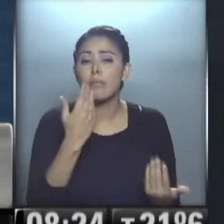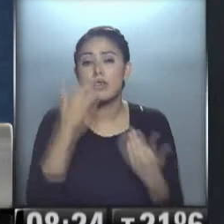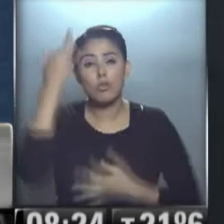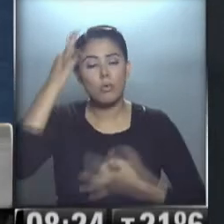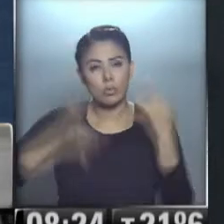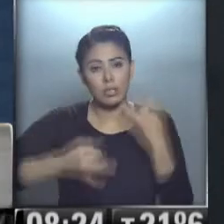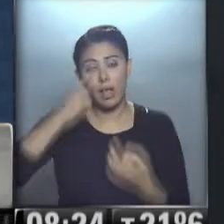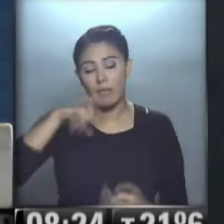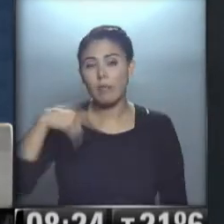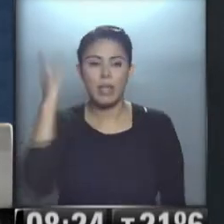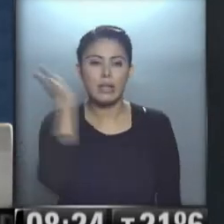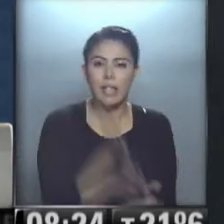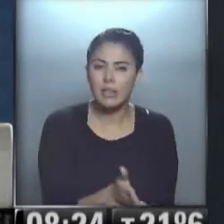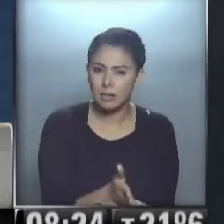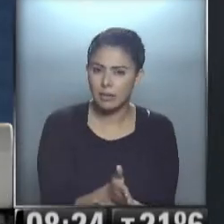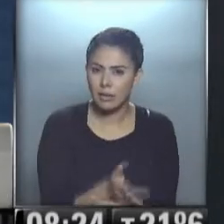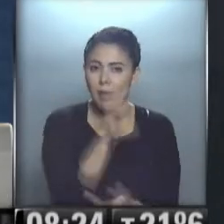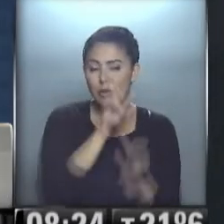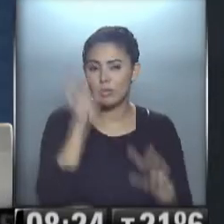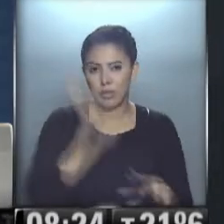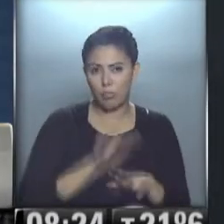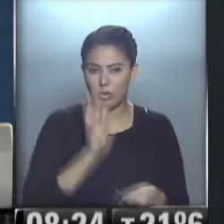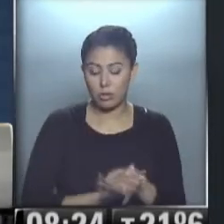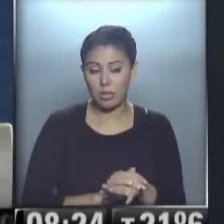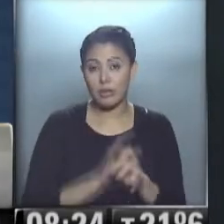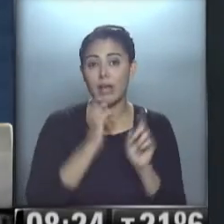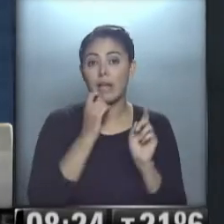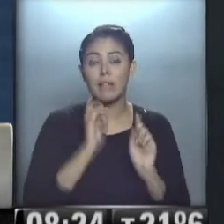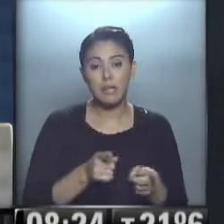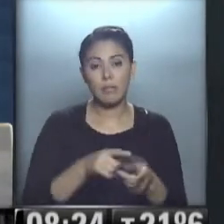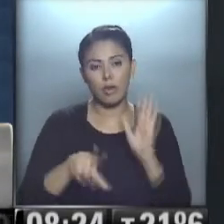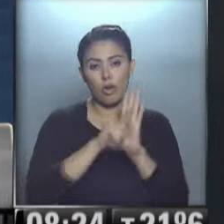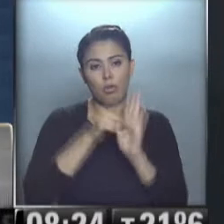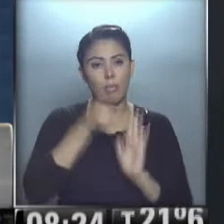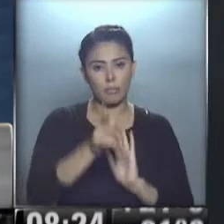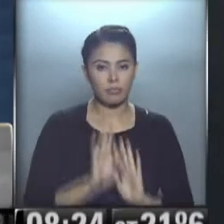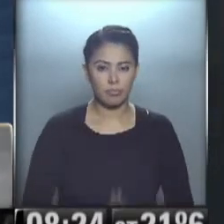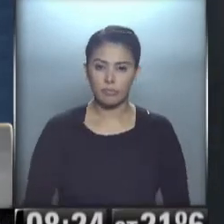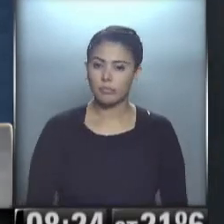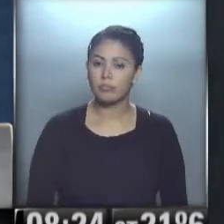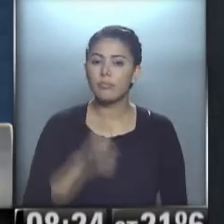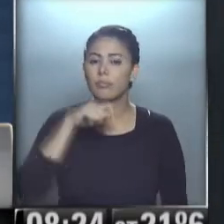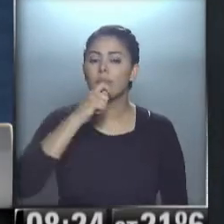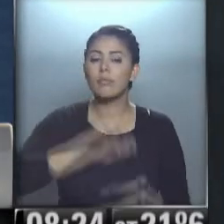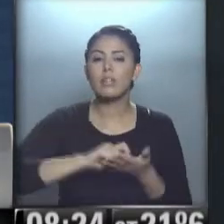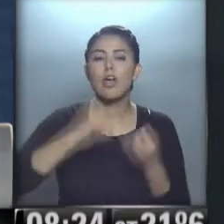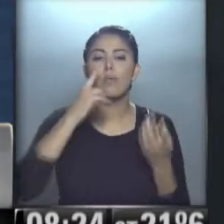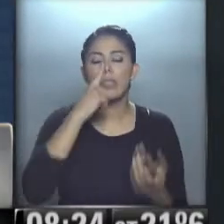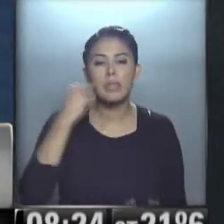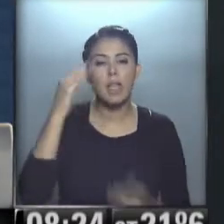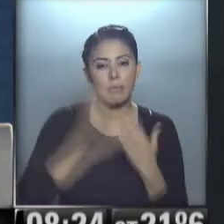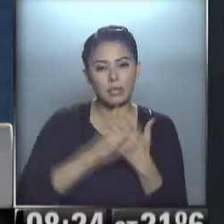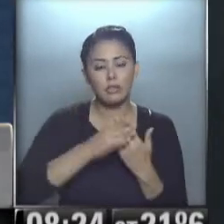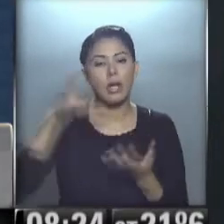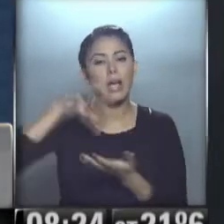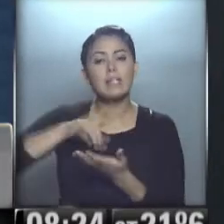justicia pueda castigar severamente a los responsables y encuadrarlos normativamente como corresponde. Buen día, ministro. Gabriel Eiris, Agencia Telam.